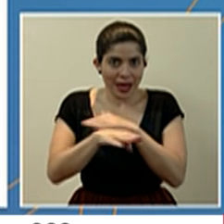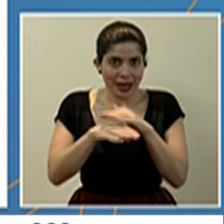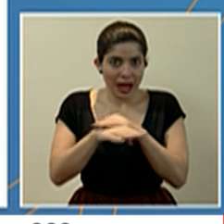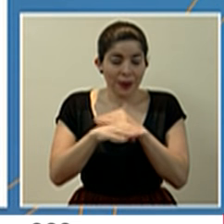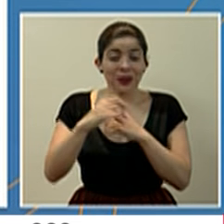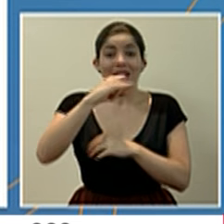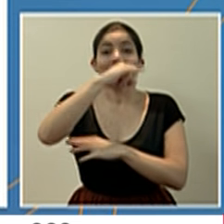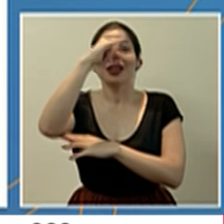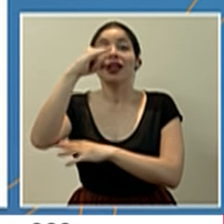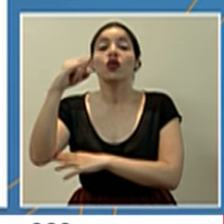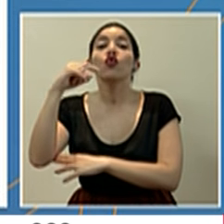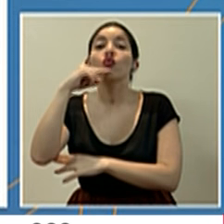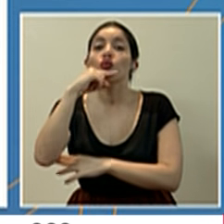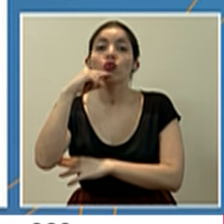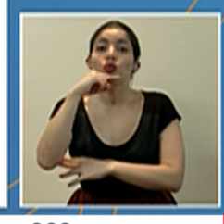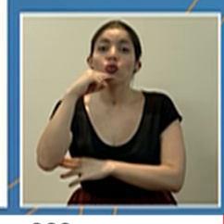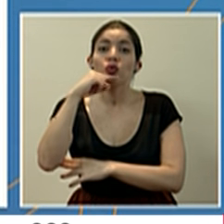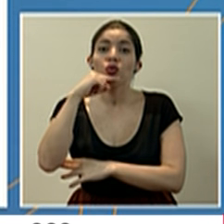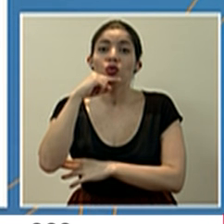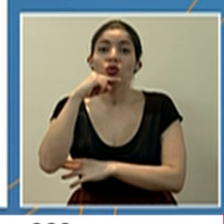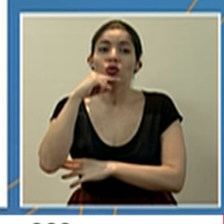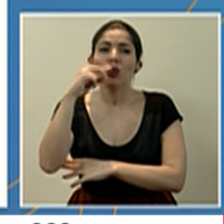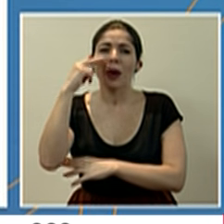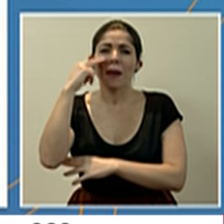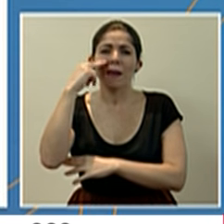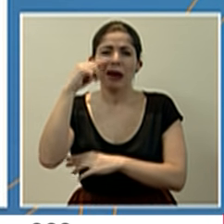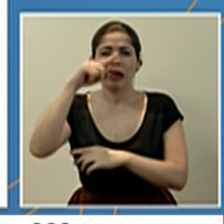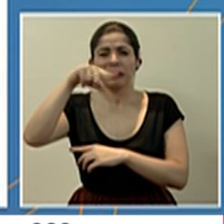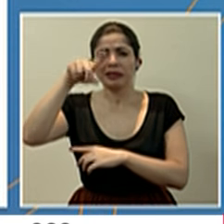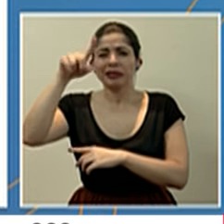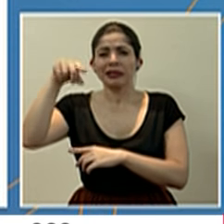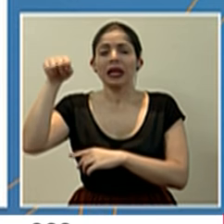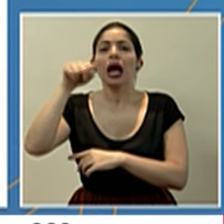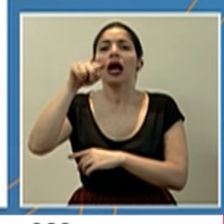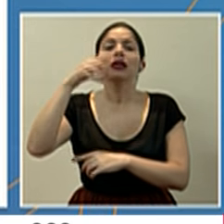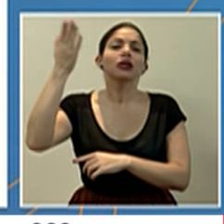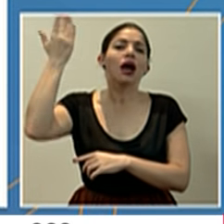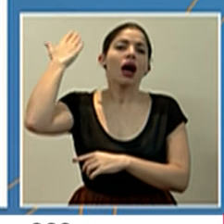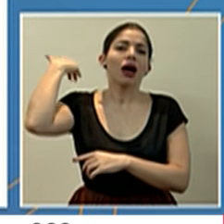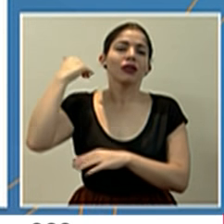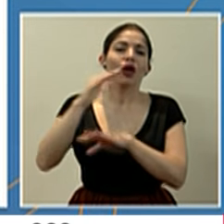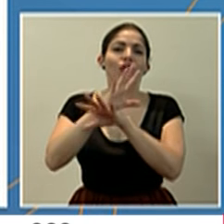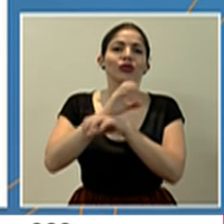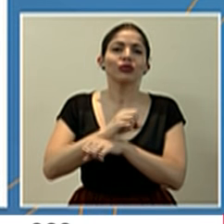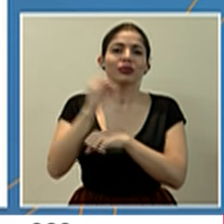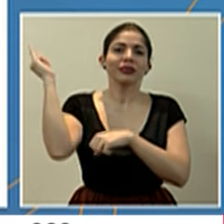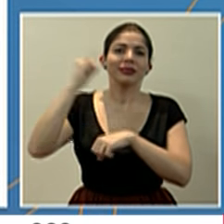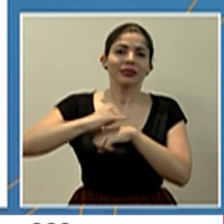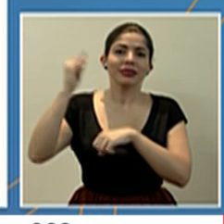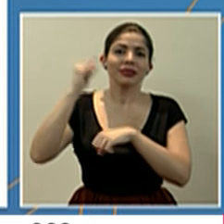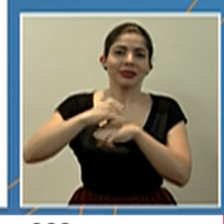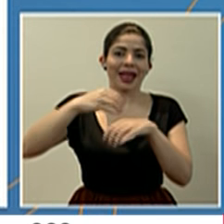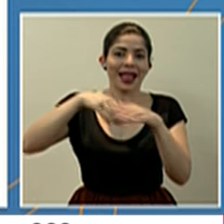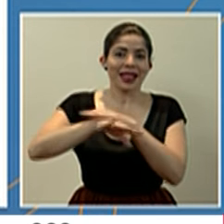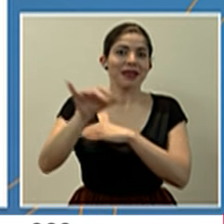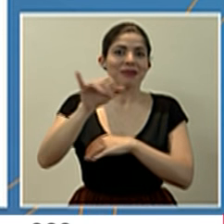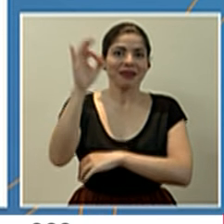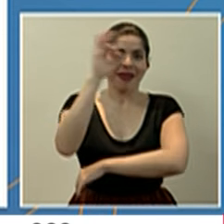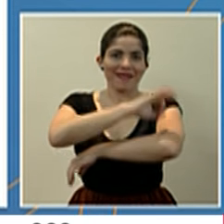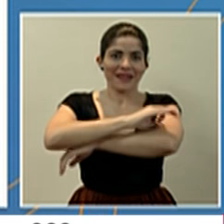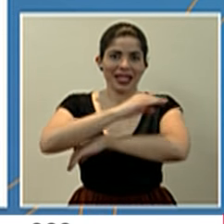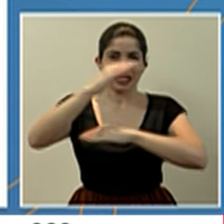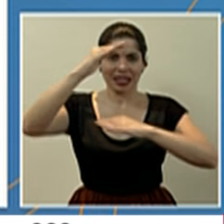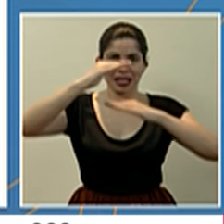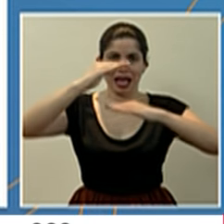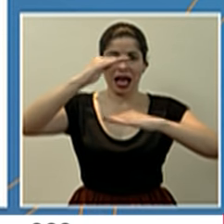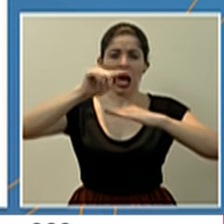la línea roja, que se ve un poco inconstante, pero era lo habitual de ingresos al país para este mismo periodo, que viene por